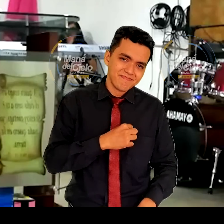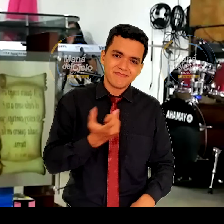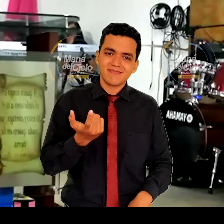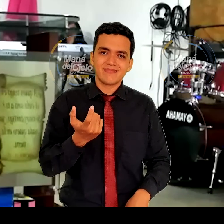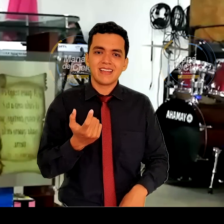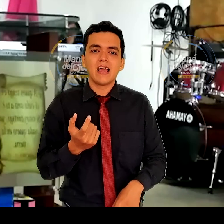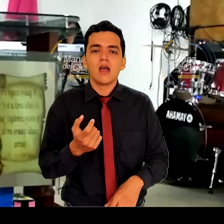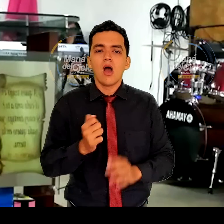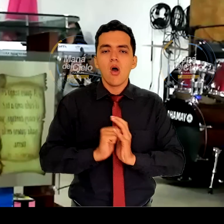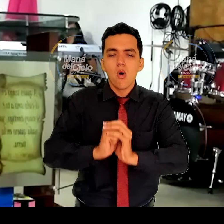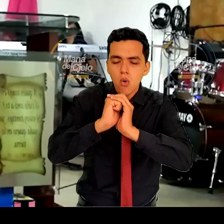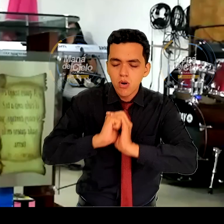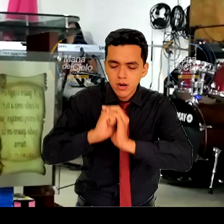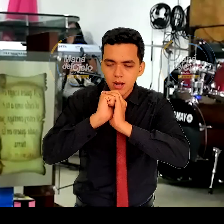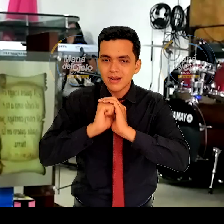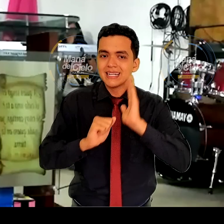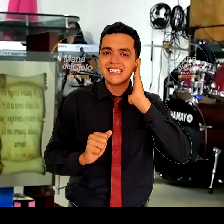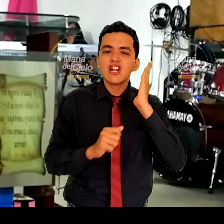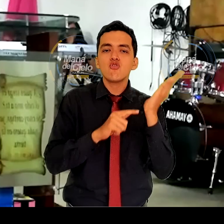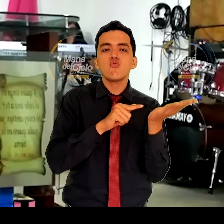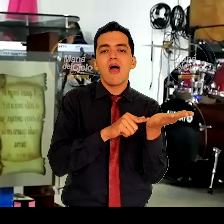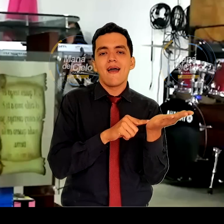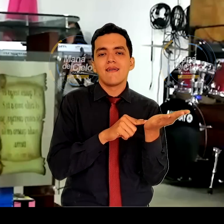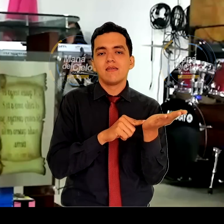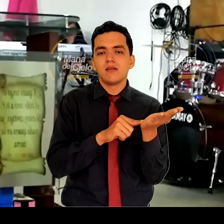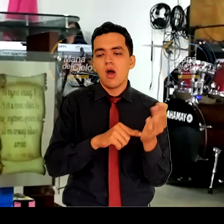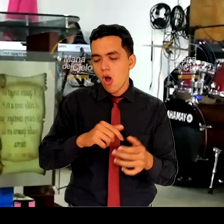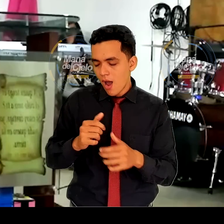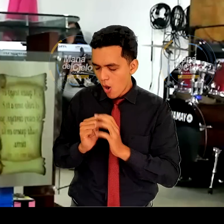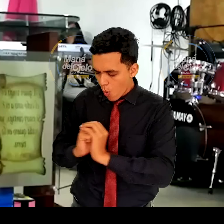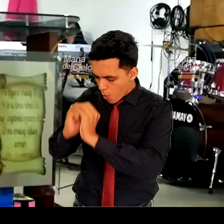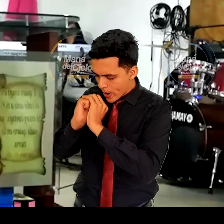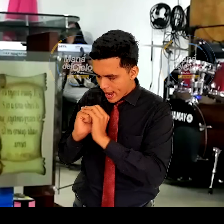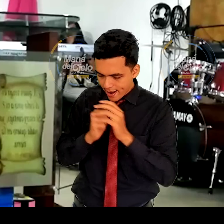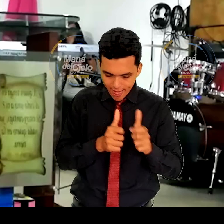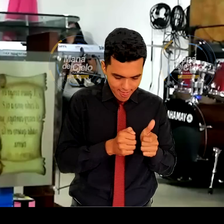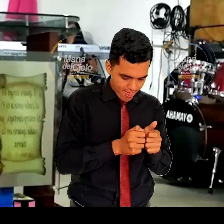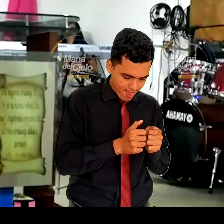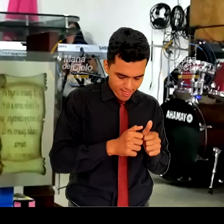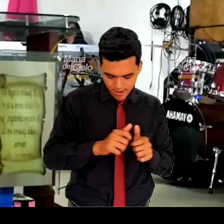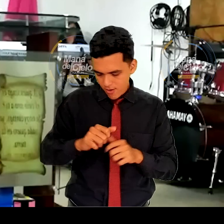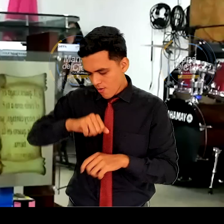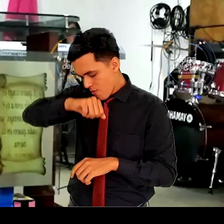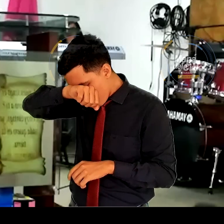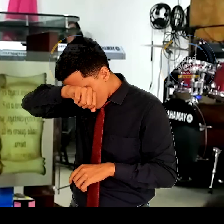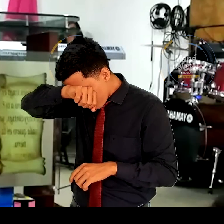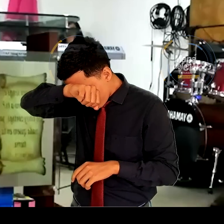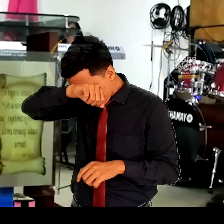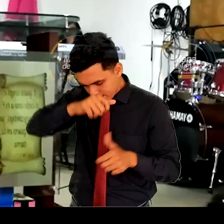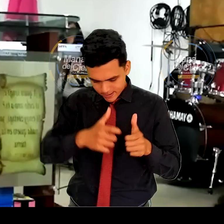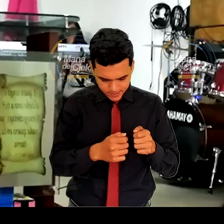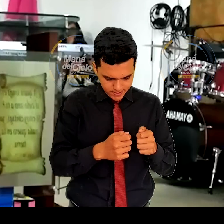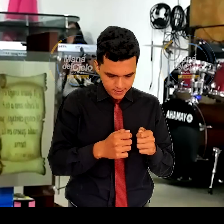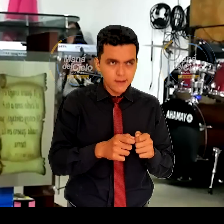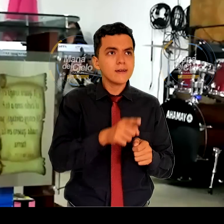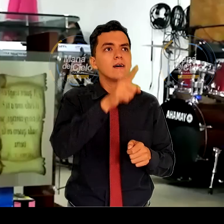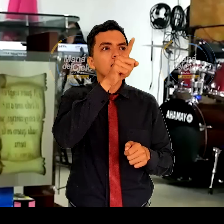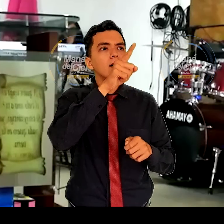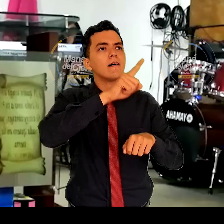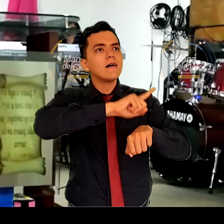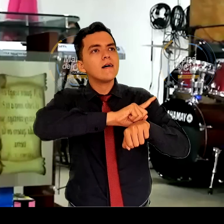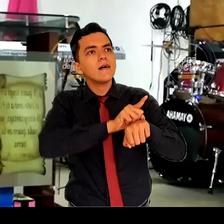arrodillamos a orar y ponemos el celular al lado, y hasta nos atrevemos a contestar y a hablar, y hasta levantamos la cabeza, miramos el que entró.